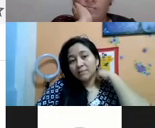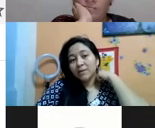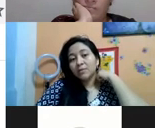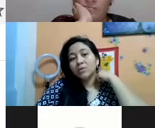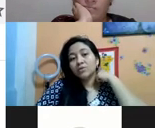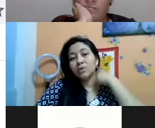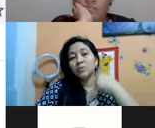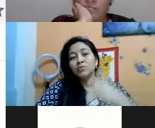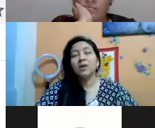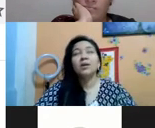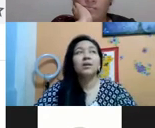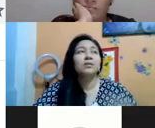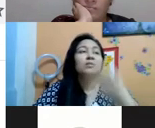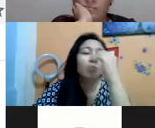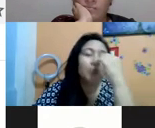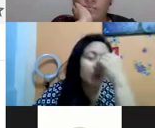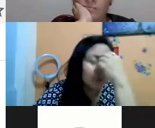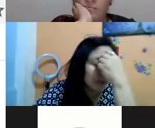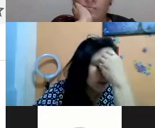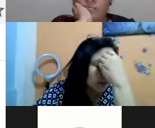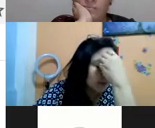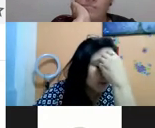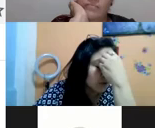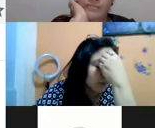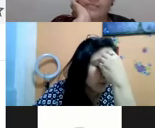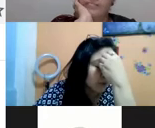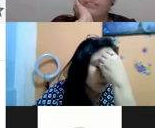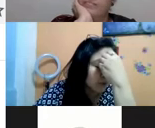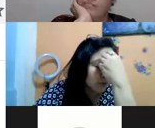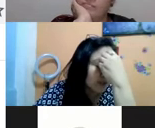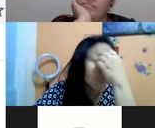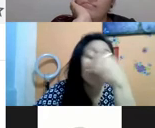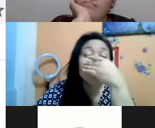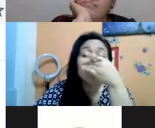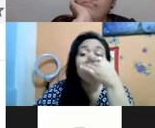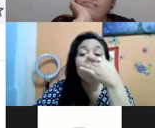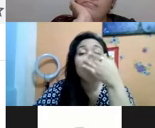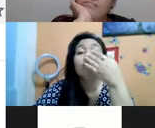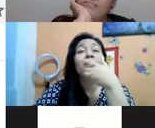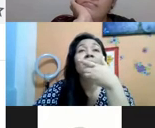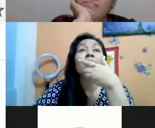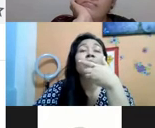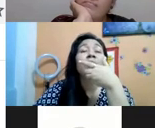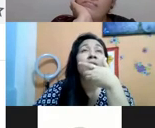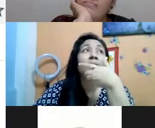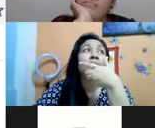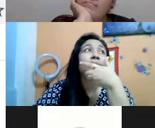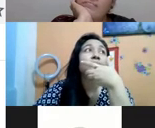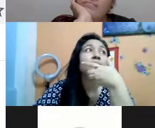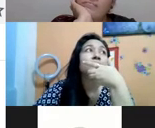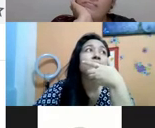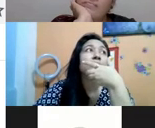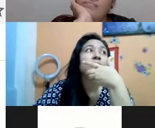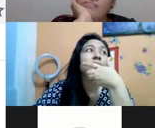puntajes también? Cuando se usa, no me acuerdo el nombre de esta evaluación, pero es un método que usan en España, donde hay como que